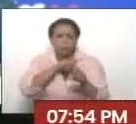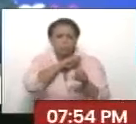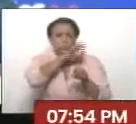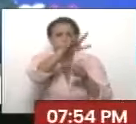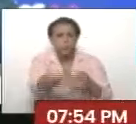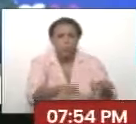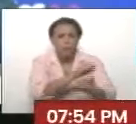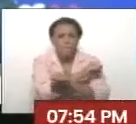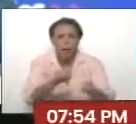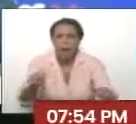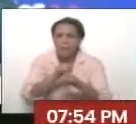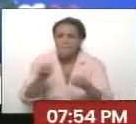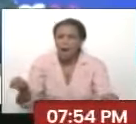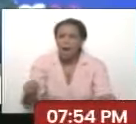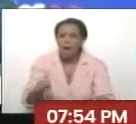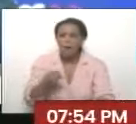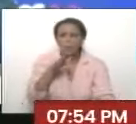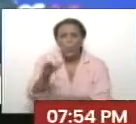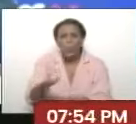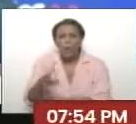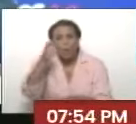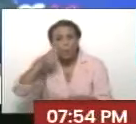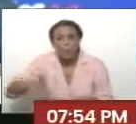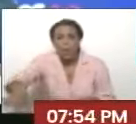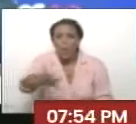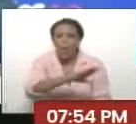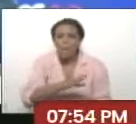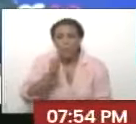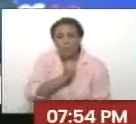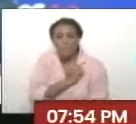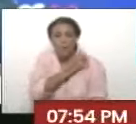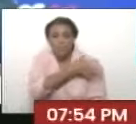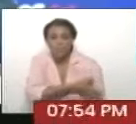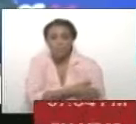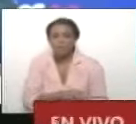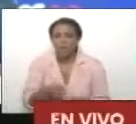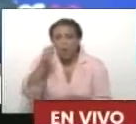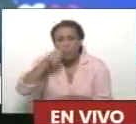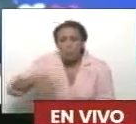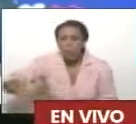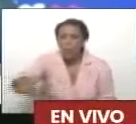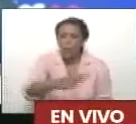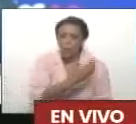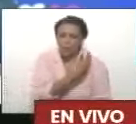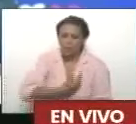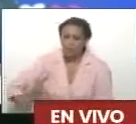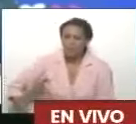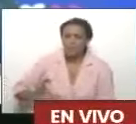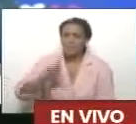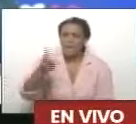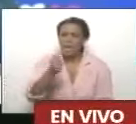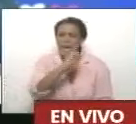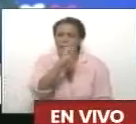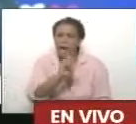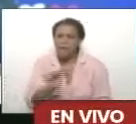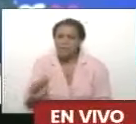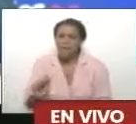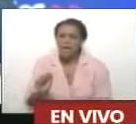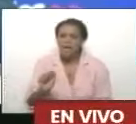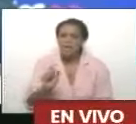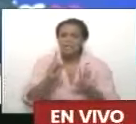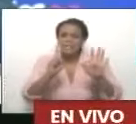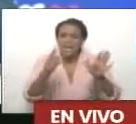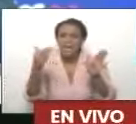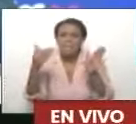genocidas contra el pueblo de Gaza, el asesinato de más de 6.000 niños y niñas.